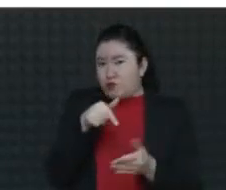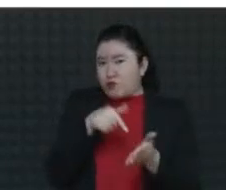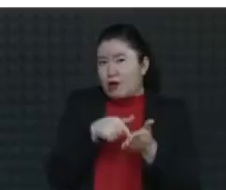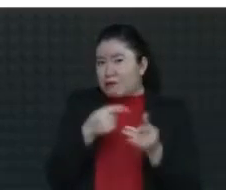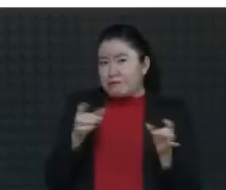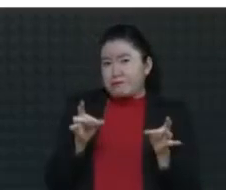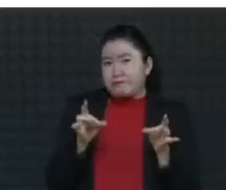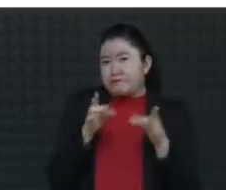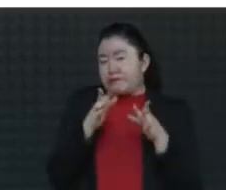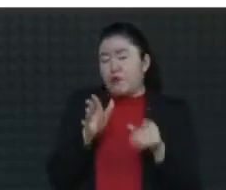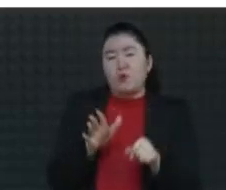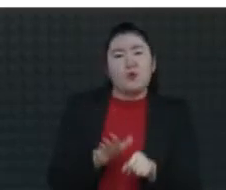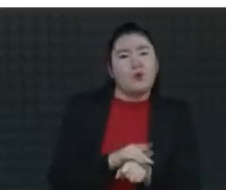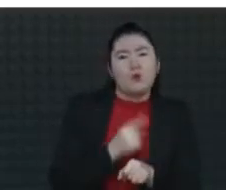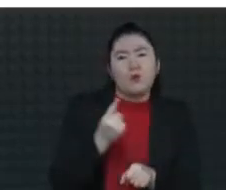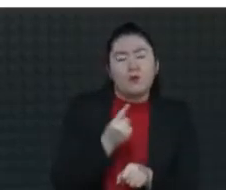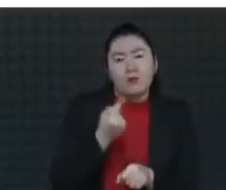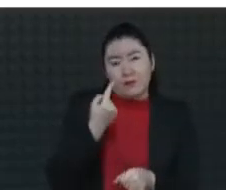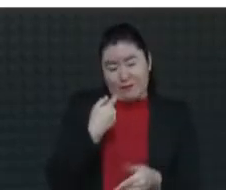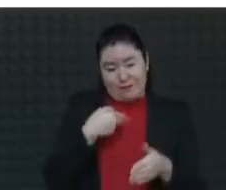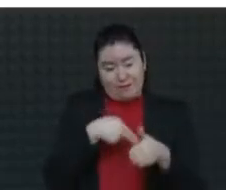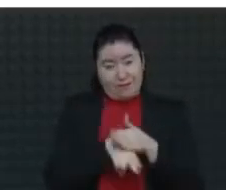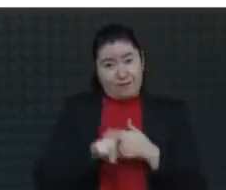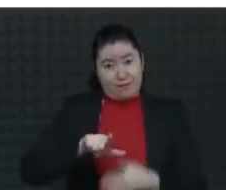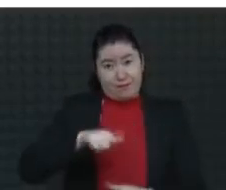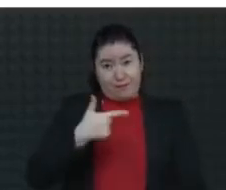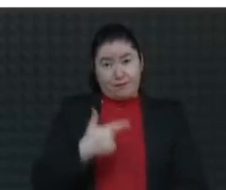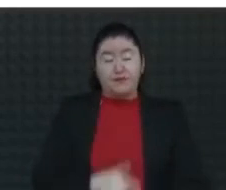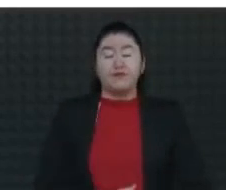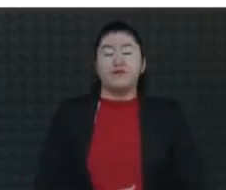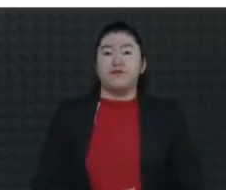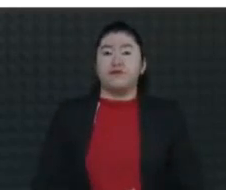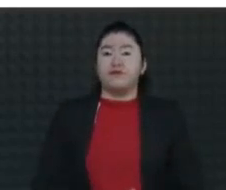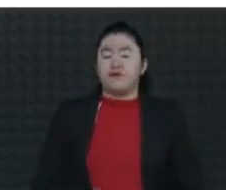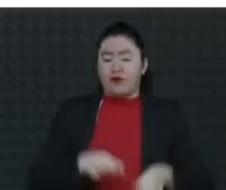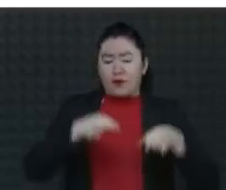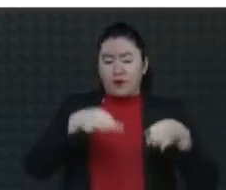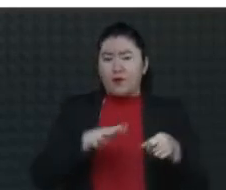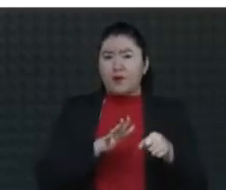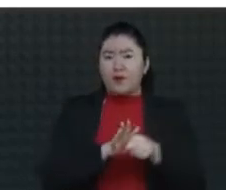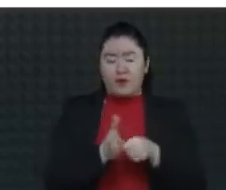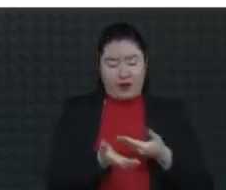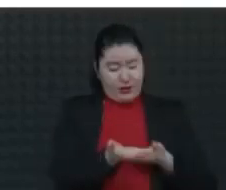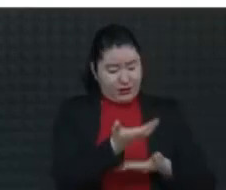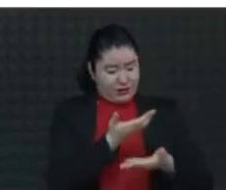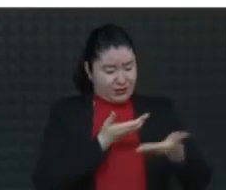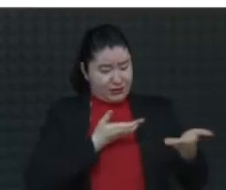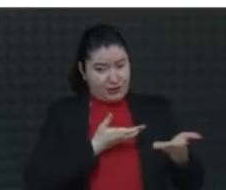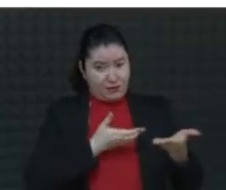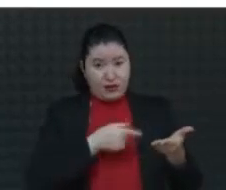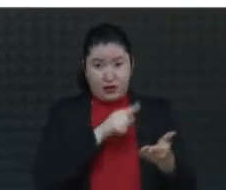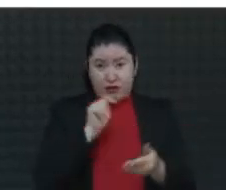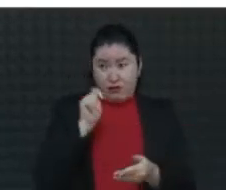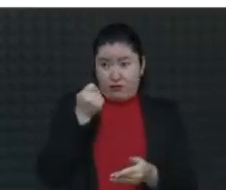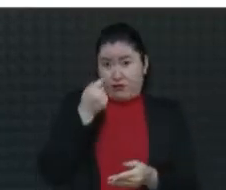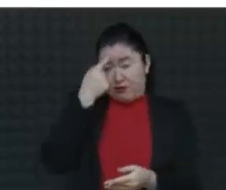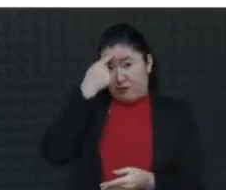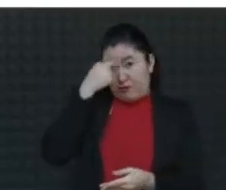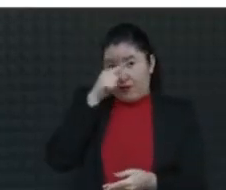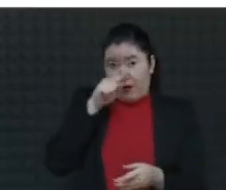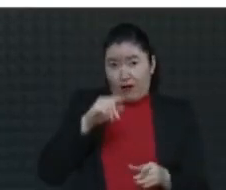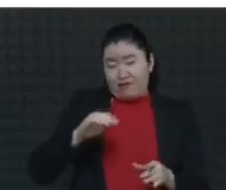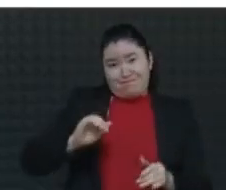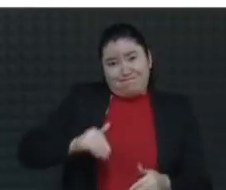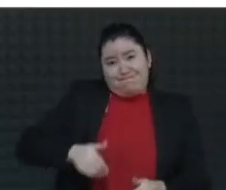del incidente en la línea 12. El nombre oficial del proyecto es Servicio de Dictamen Técnico del Siniestro Ocurrido en la